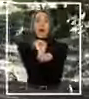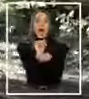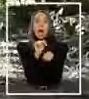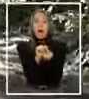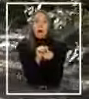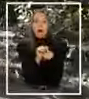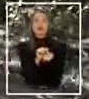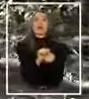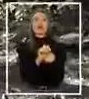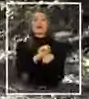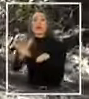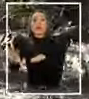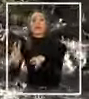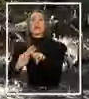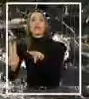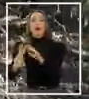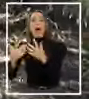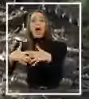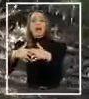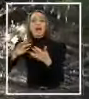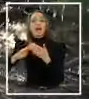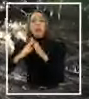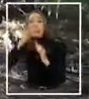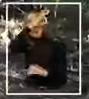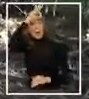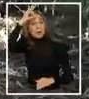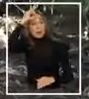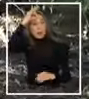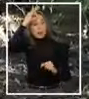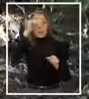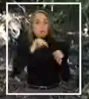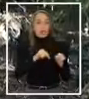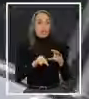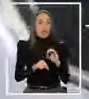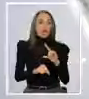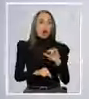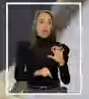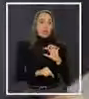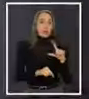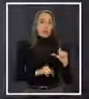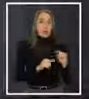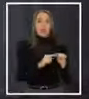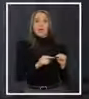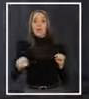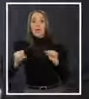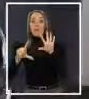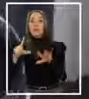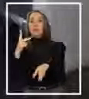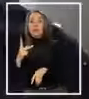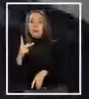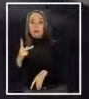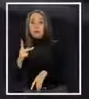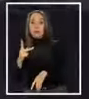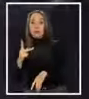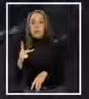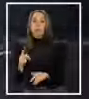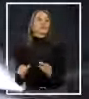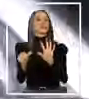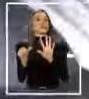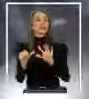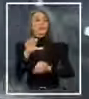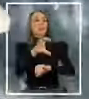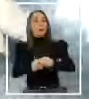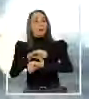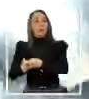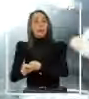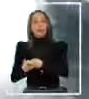que iban a reparar en una comunidad mapuche a 17 kilómetros de Collipulli. Hasta el momento, hay 6